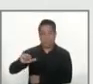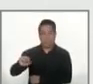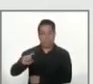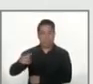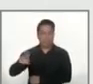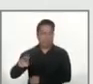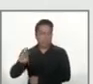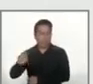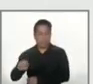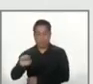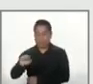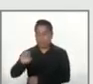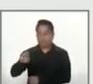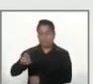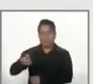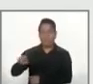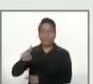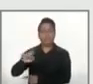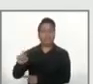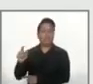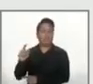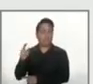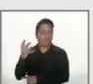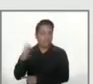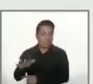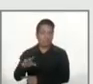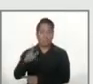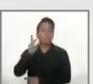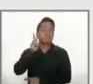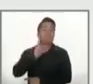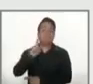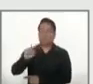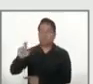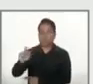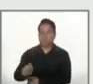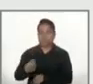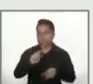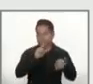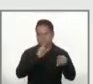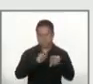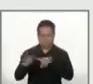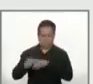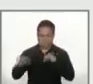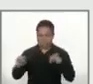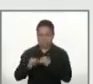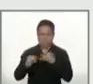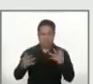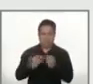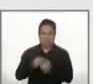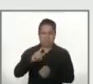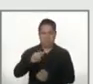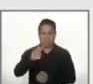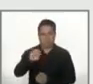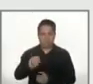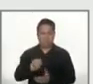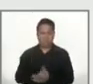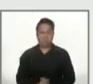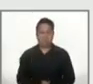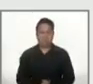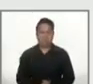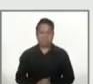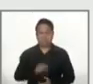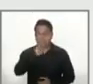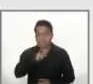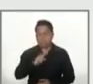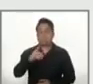199, SEMAR, 110, PEMEX, 120 y otras instancias, 79. De igual